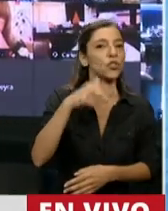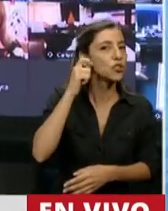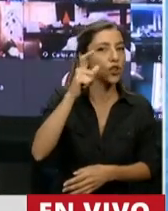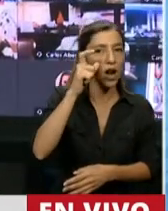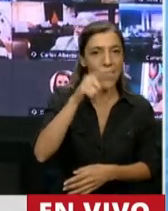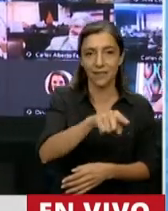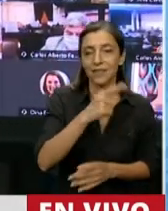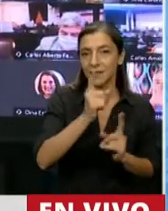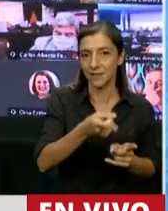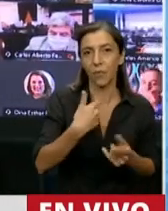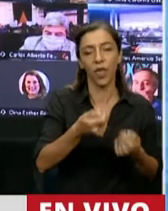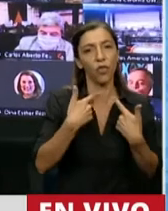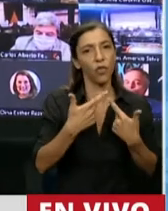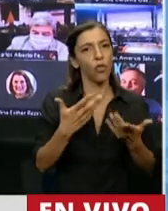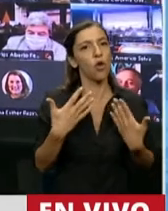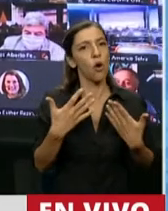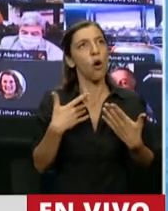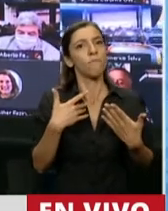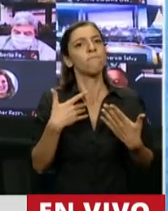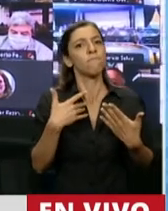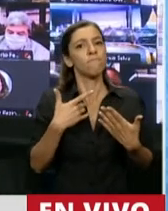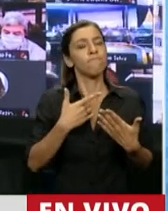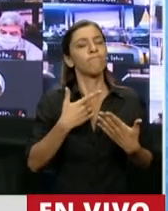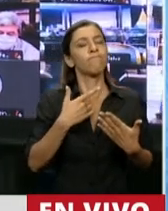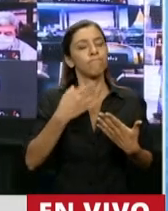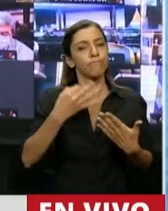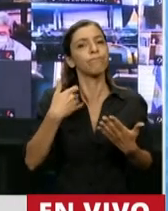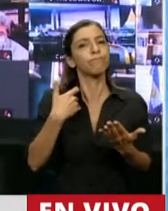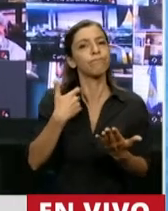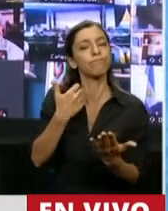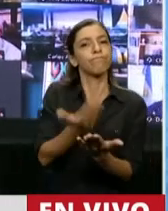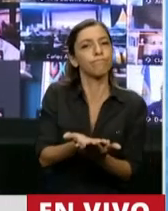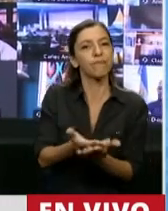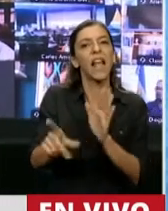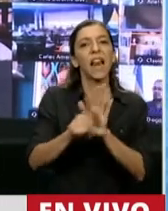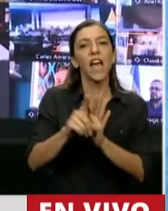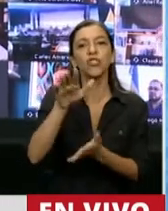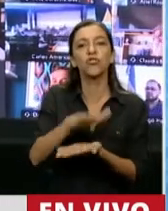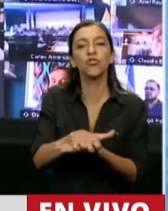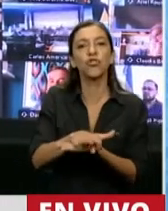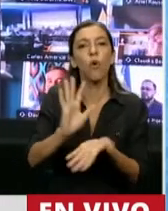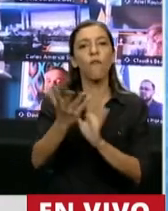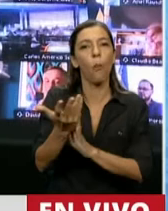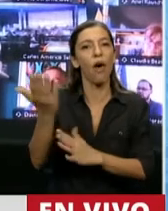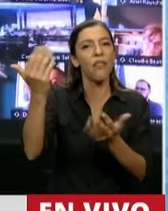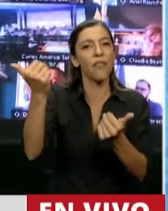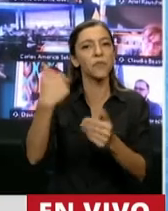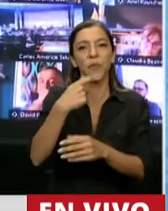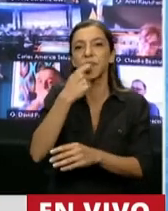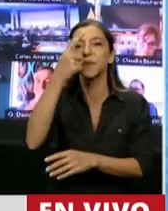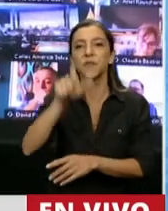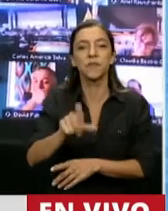distintas bancadas a presentar una ley de El Último Adiós. Esa ley, luego de